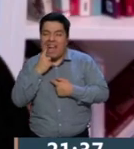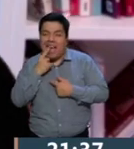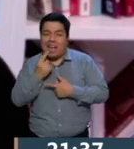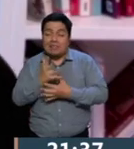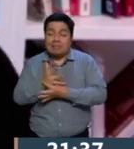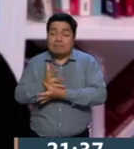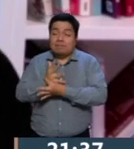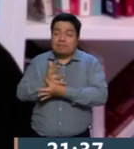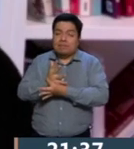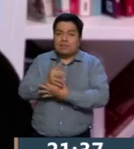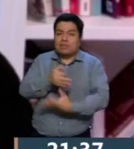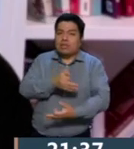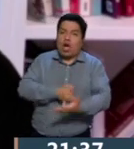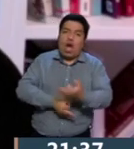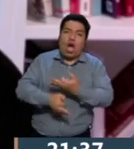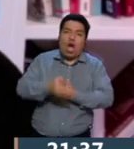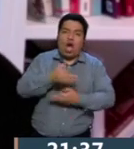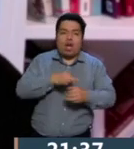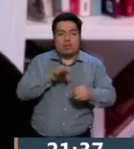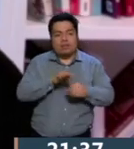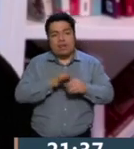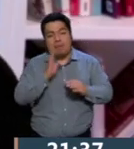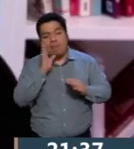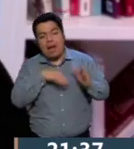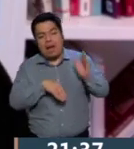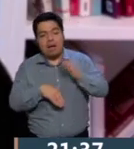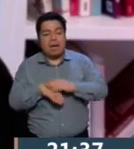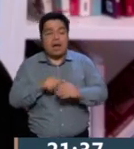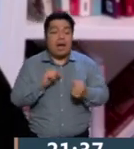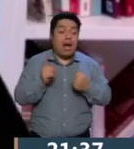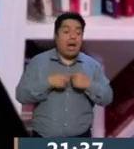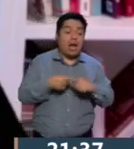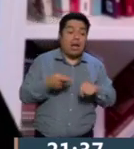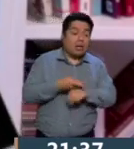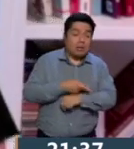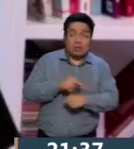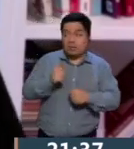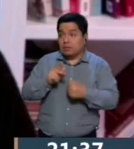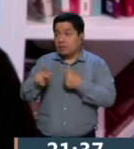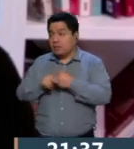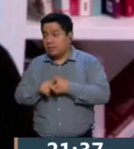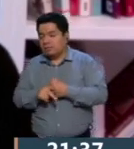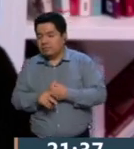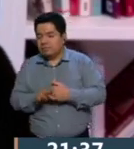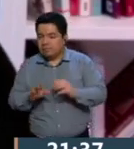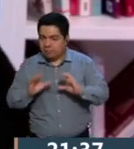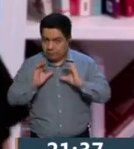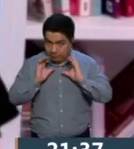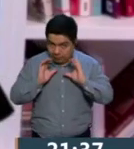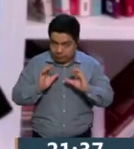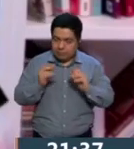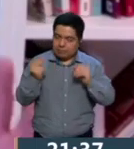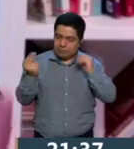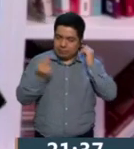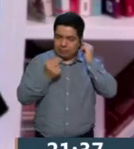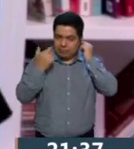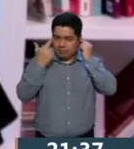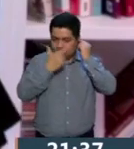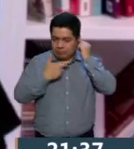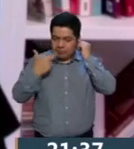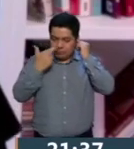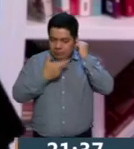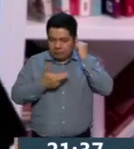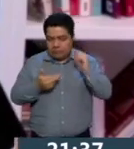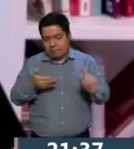quiera impugnar toda la elección porque encontraran alguna anomalía desde el extranjero. Entonces, me parece muy bien que le pongan